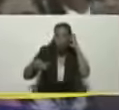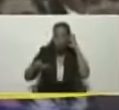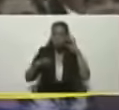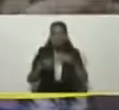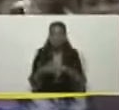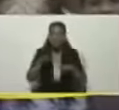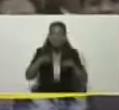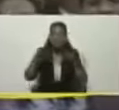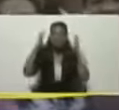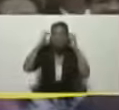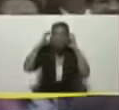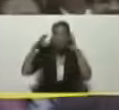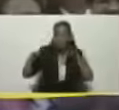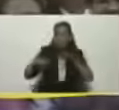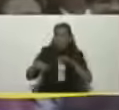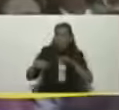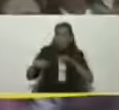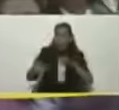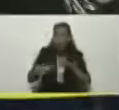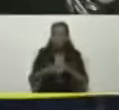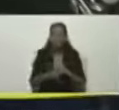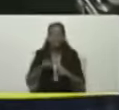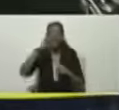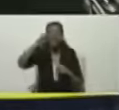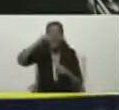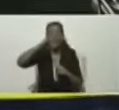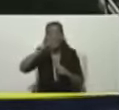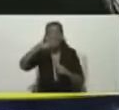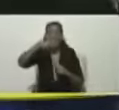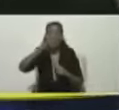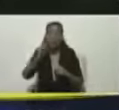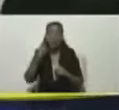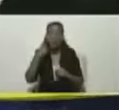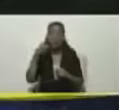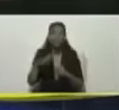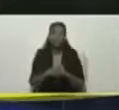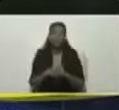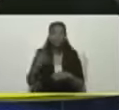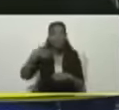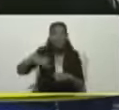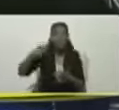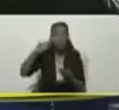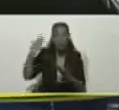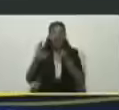El DJ del momento, el DJ Nico, el más famoso de la temporada.